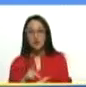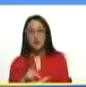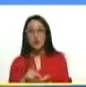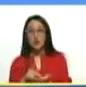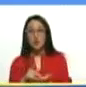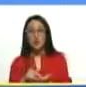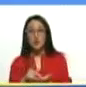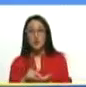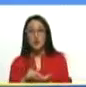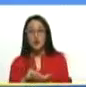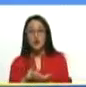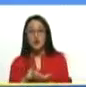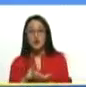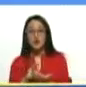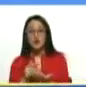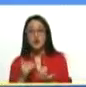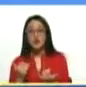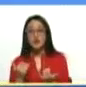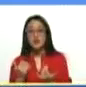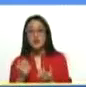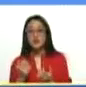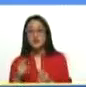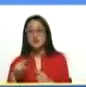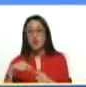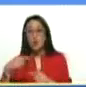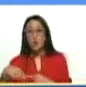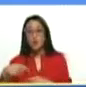pasar un imperio detrás del otro.